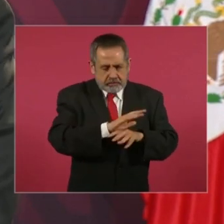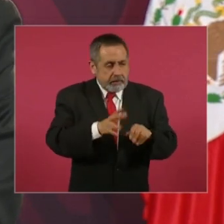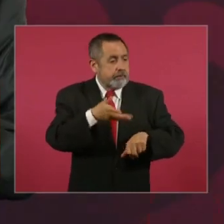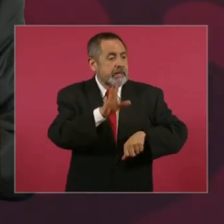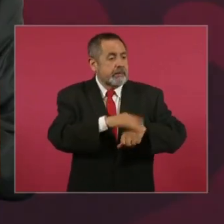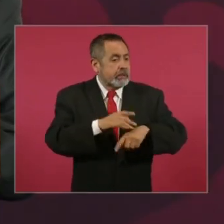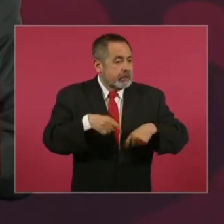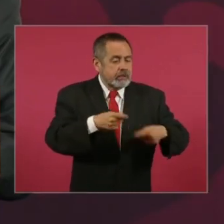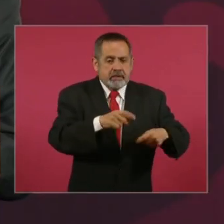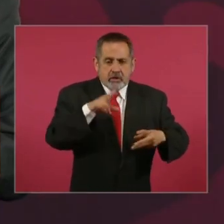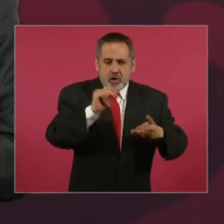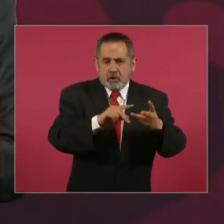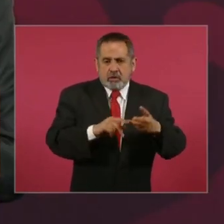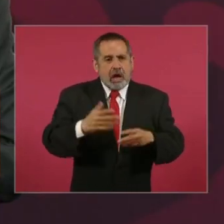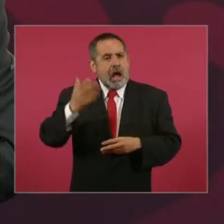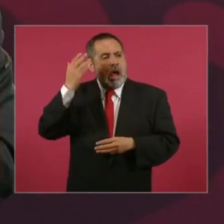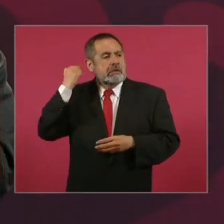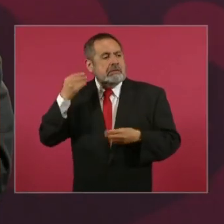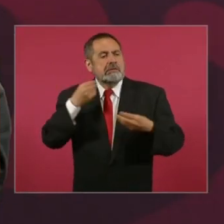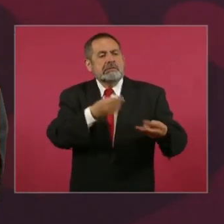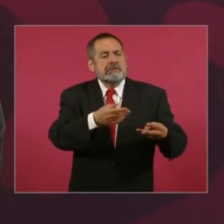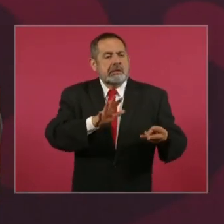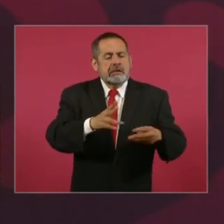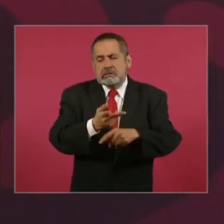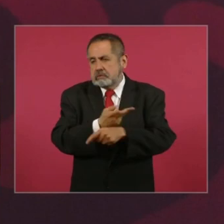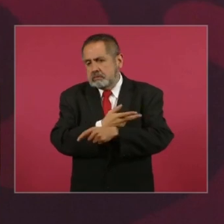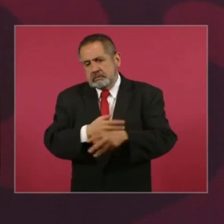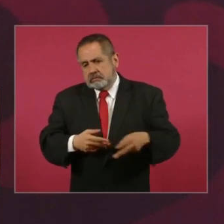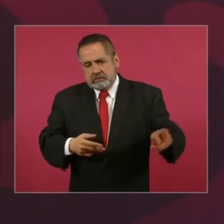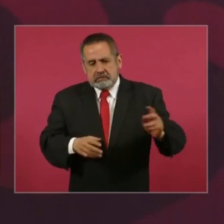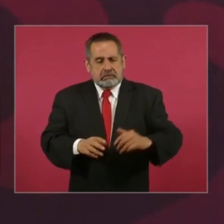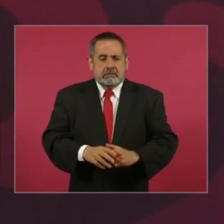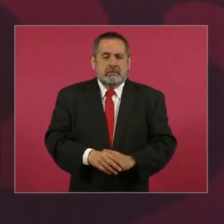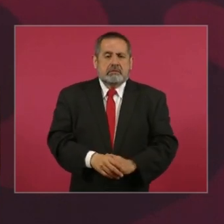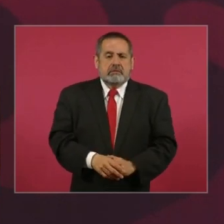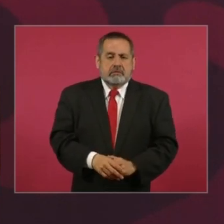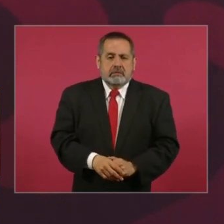es muchísimo,